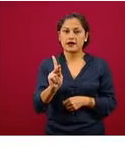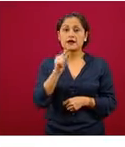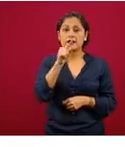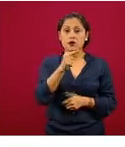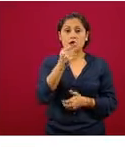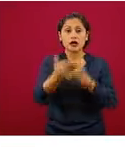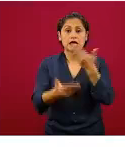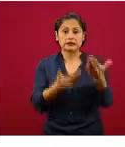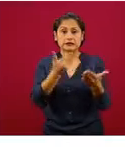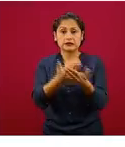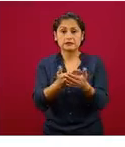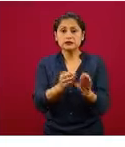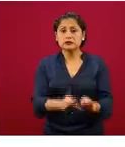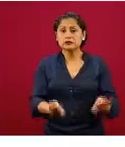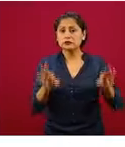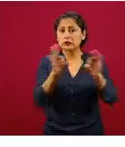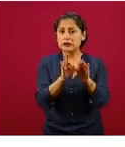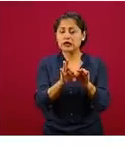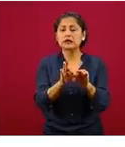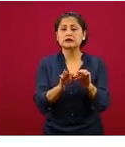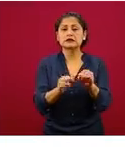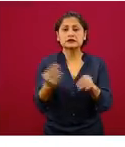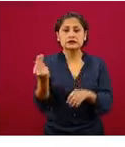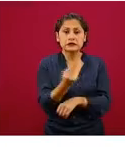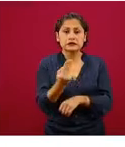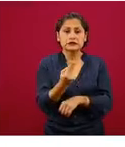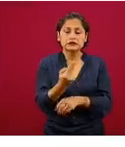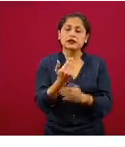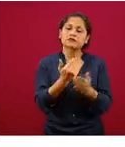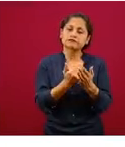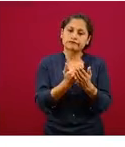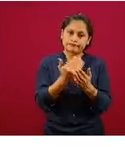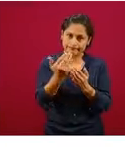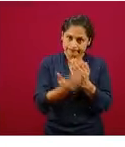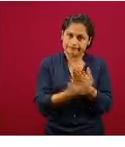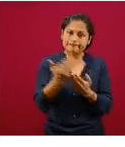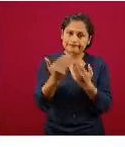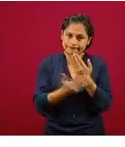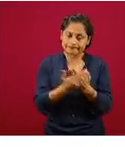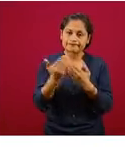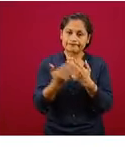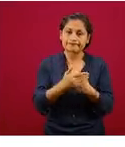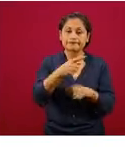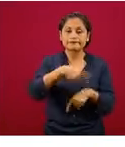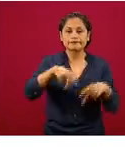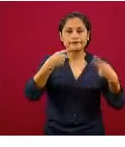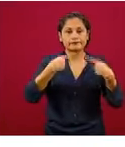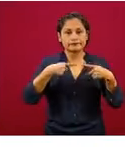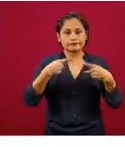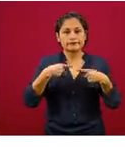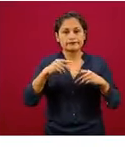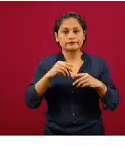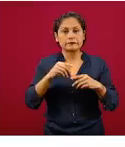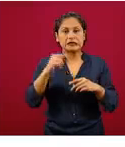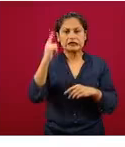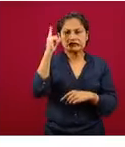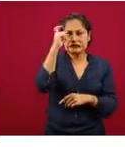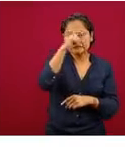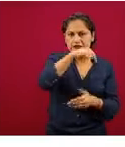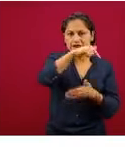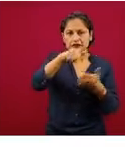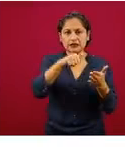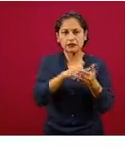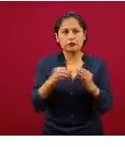servicios fundamentales y bajos ingresos de la población que reside ahí, adversidades geográficas, pero también esto